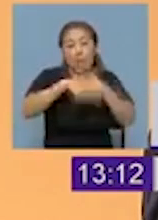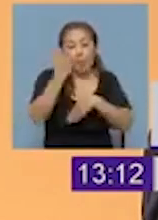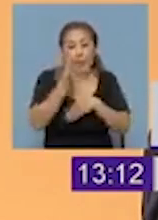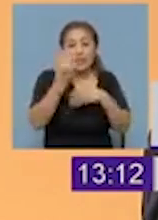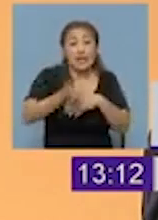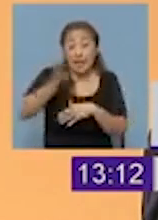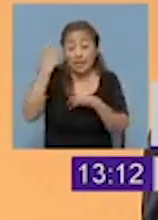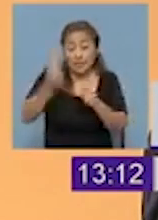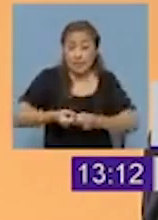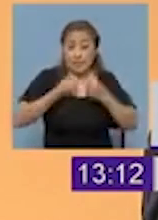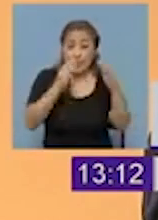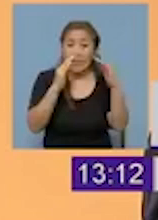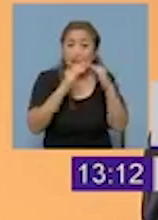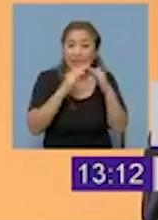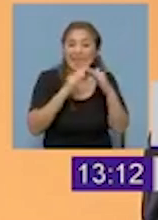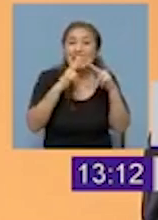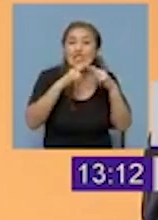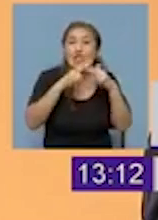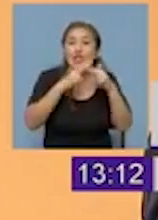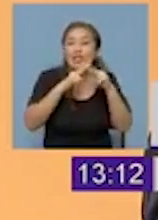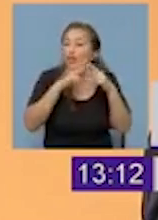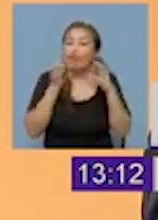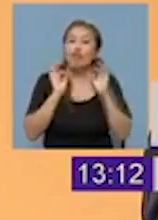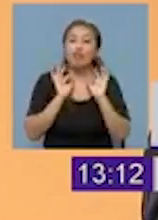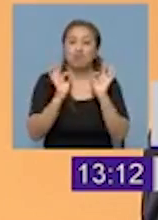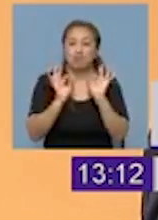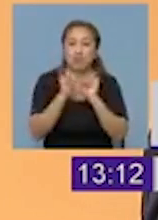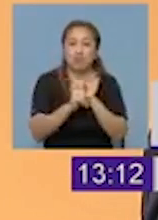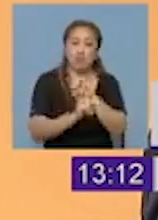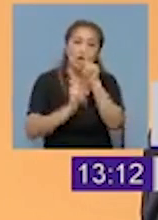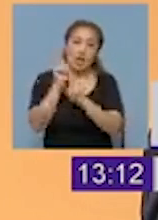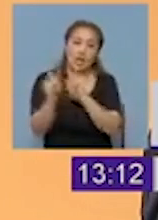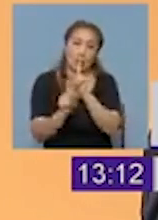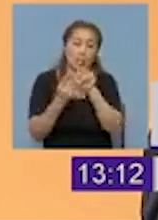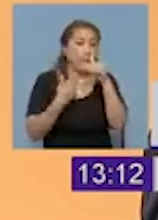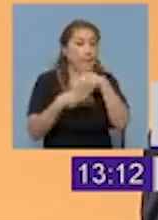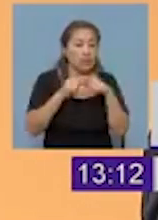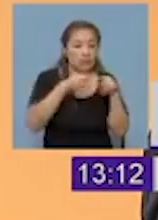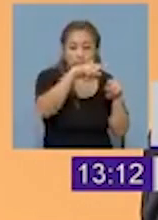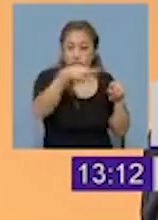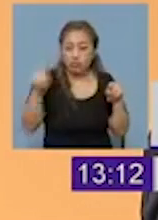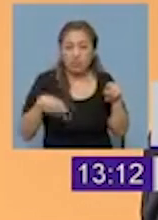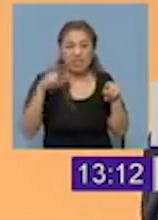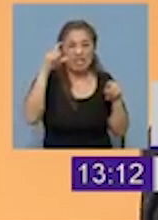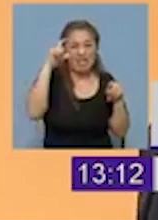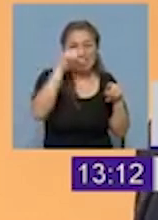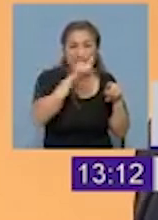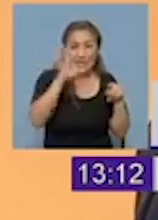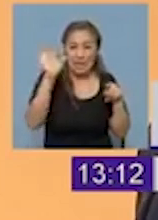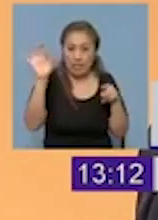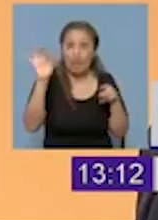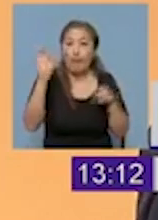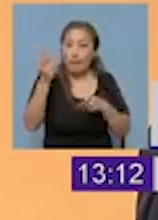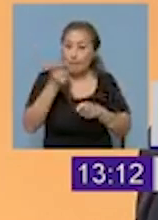las que se entregaron son viviendas reconstruidas totalmente algunas de ellas con más de 100 metros cuadrados con locales